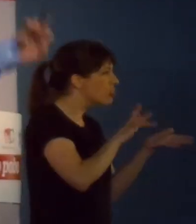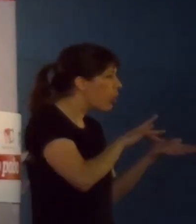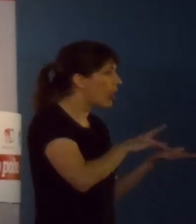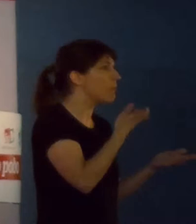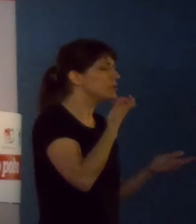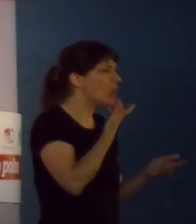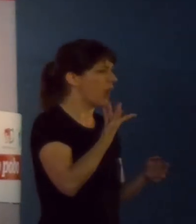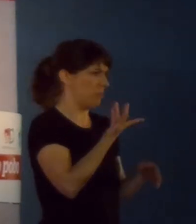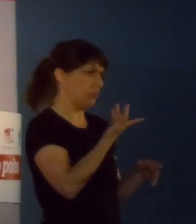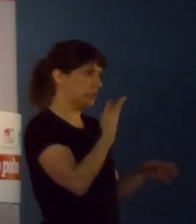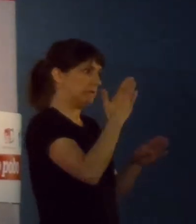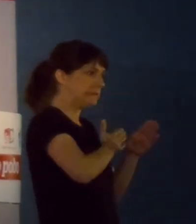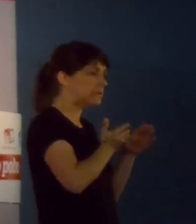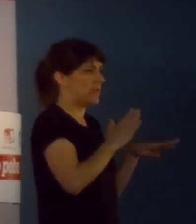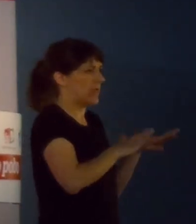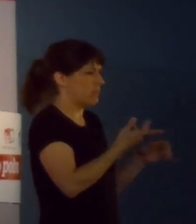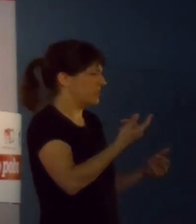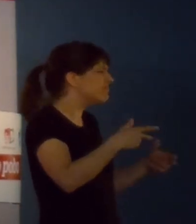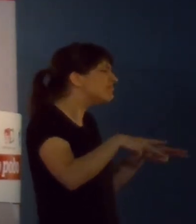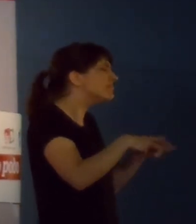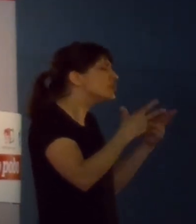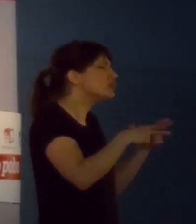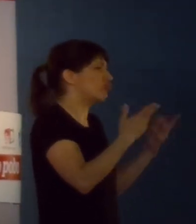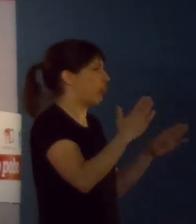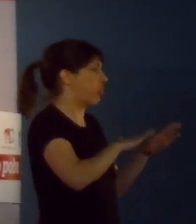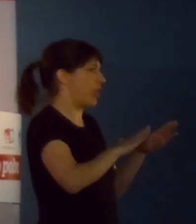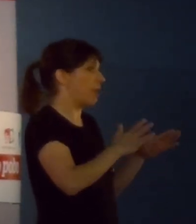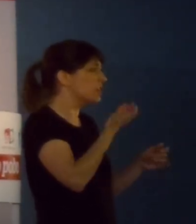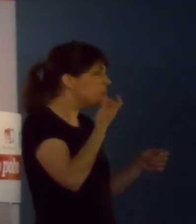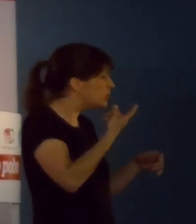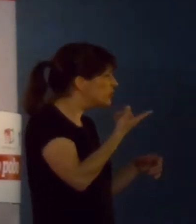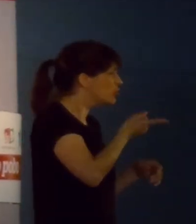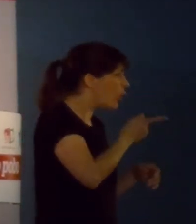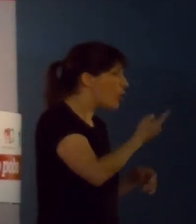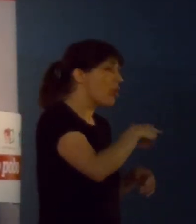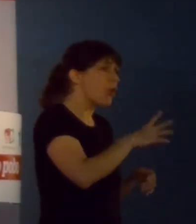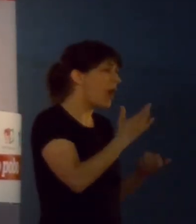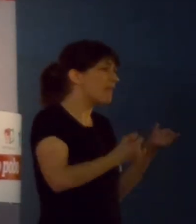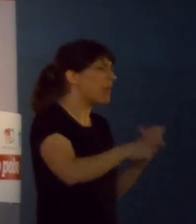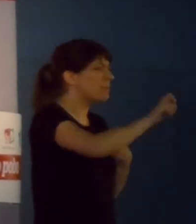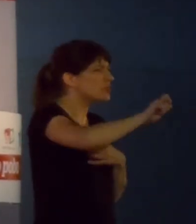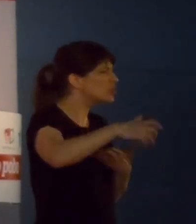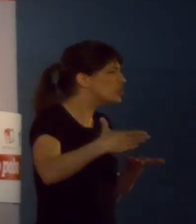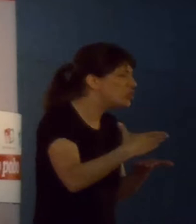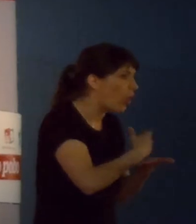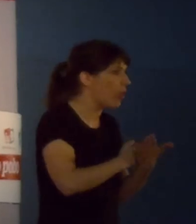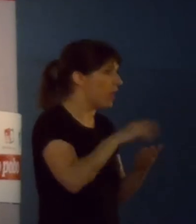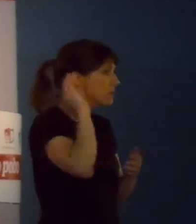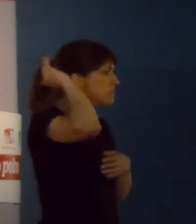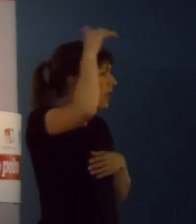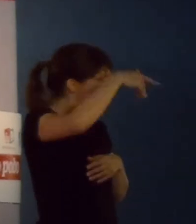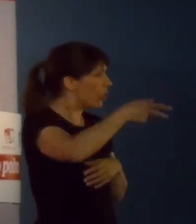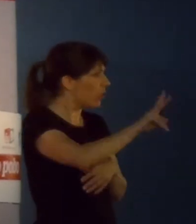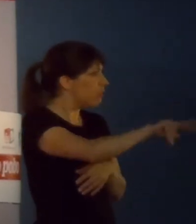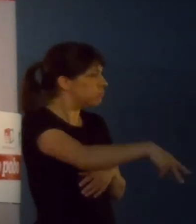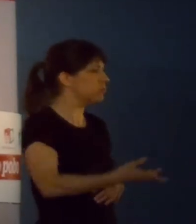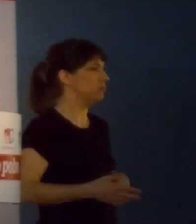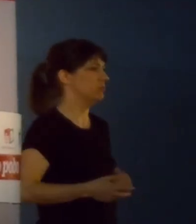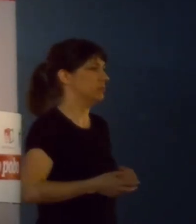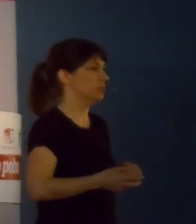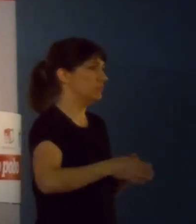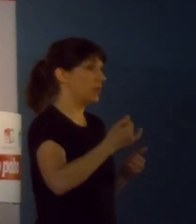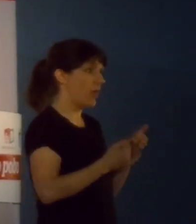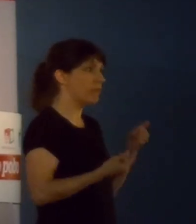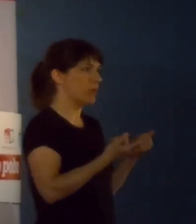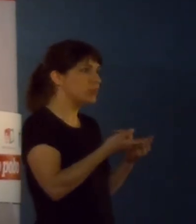da esquerda de clase, da esquerda social, sino toda a cidadanía que seja demócrata, que se decate de que o que